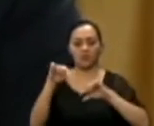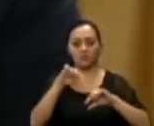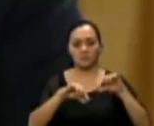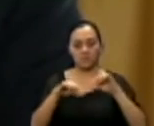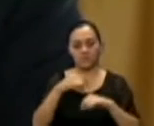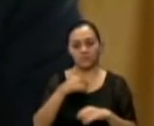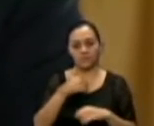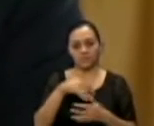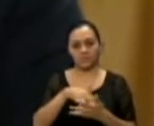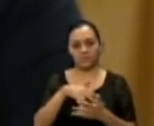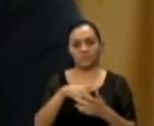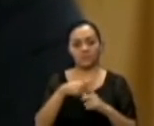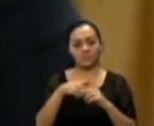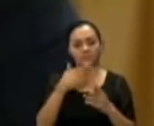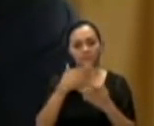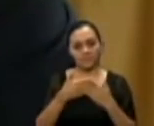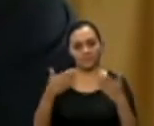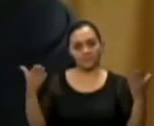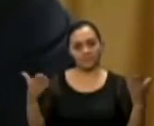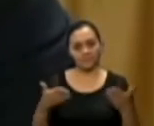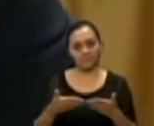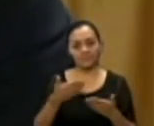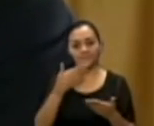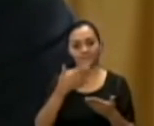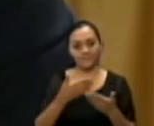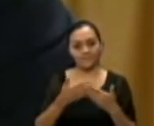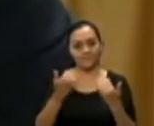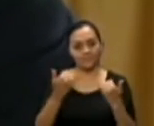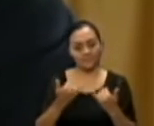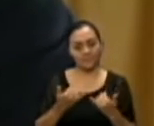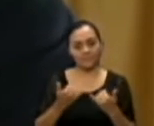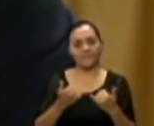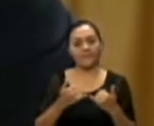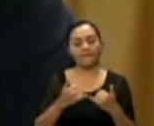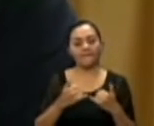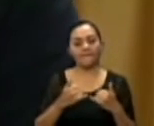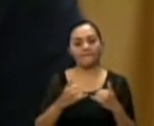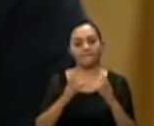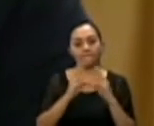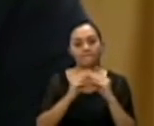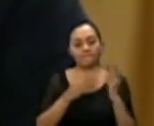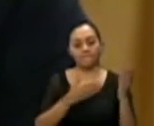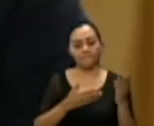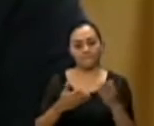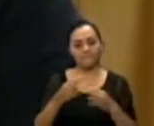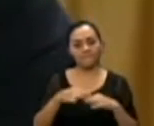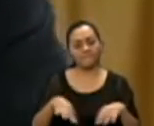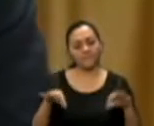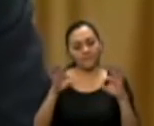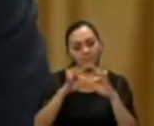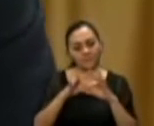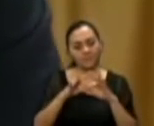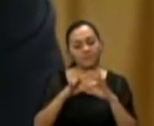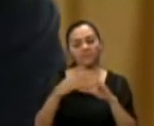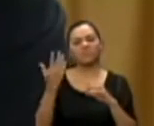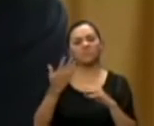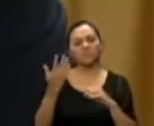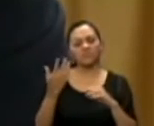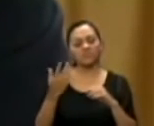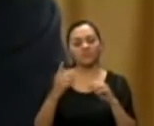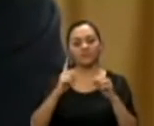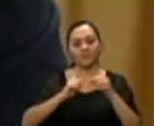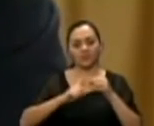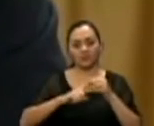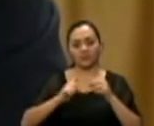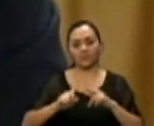muchas gracias por recibir bueno hemos tenido una jornada histórica es tremendamente intensa que empezamos allá al norte de quito